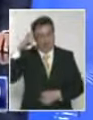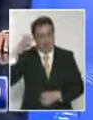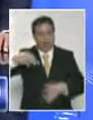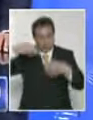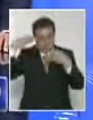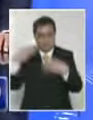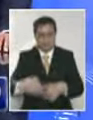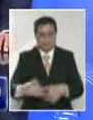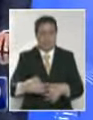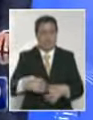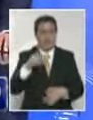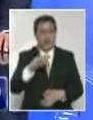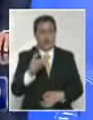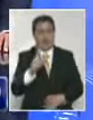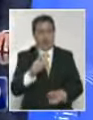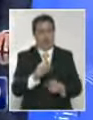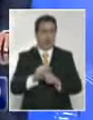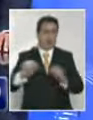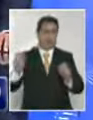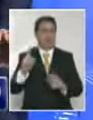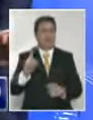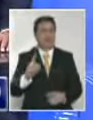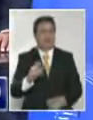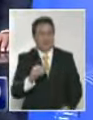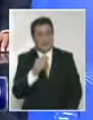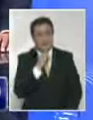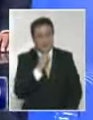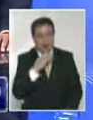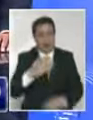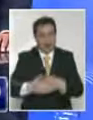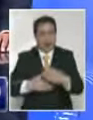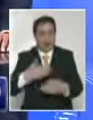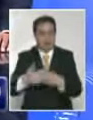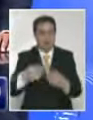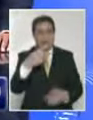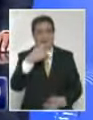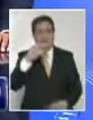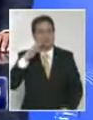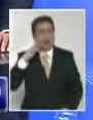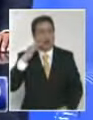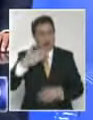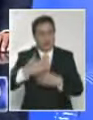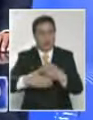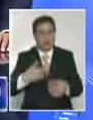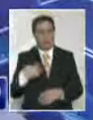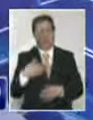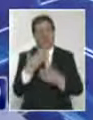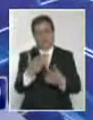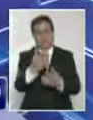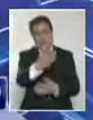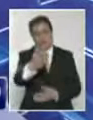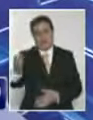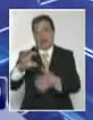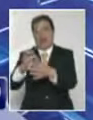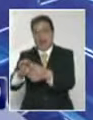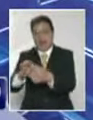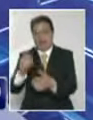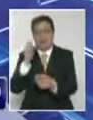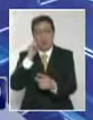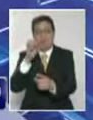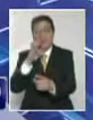personas que digan eso no es. Va a pasar una generación más, por lo menos. La historia siempre... Yo les quiero agradecer. Quiero agradecerle a Patricia Collier,